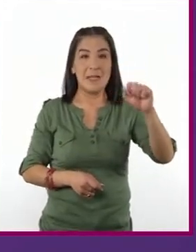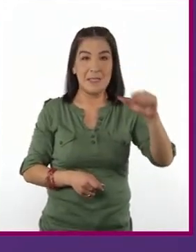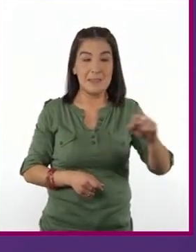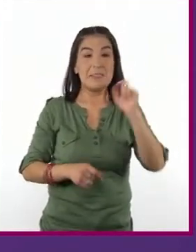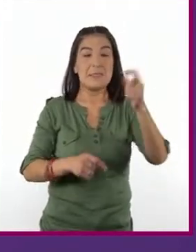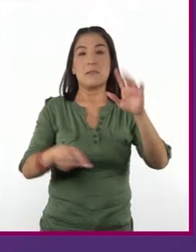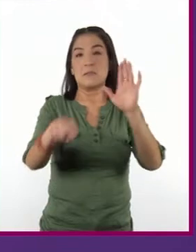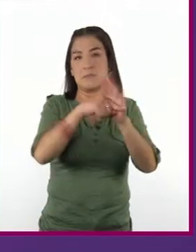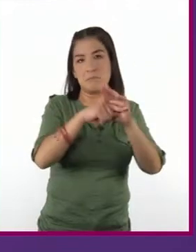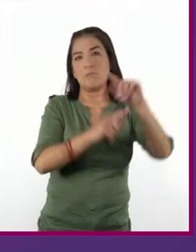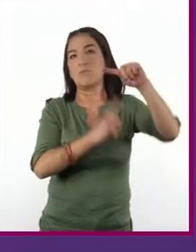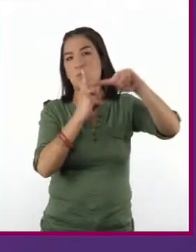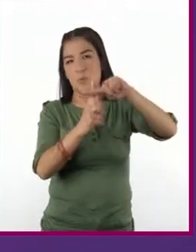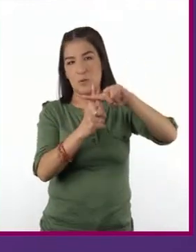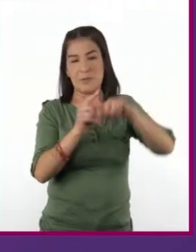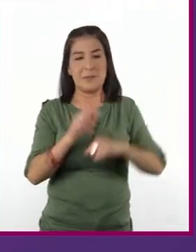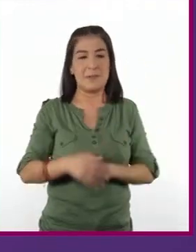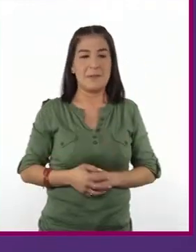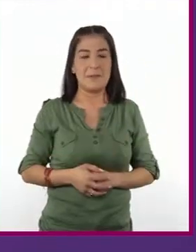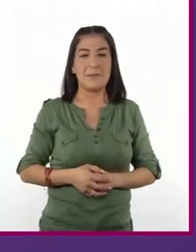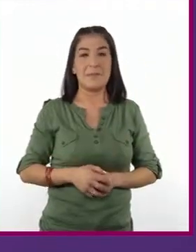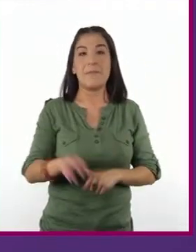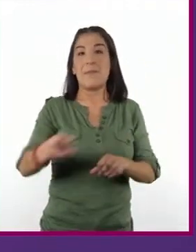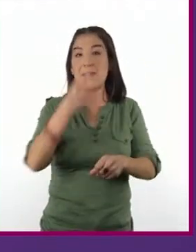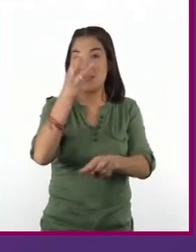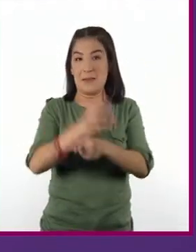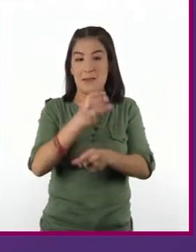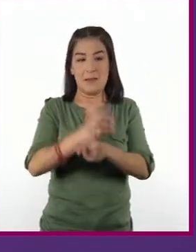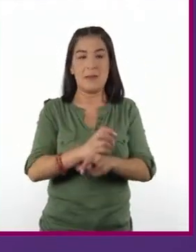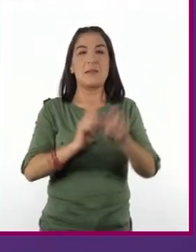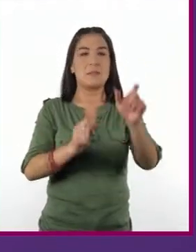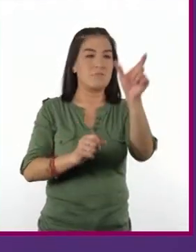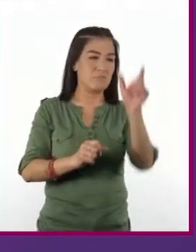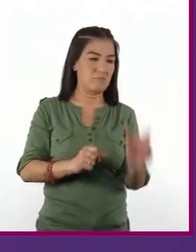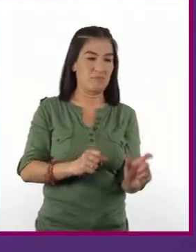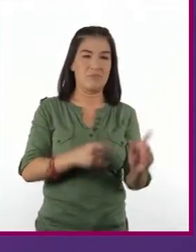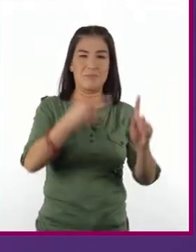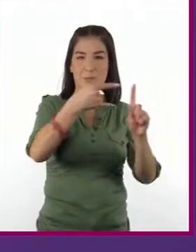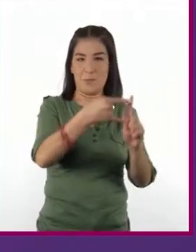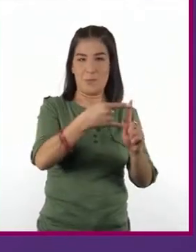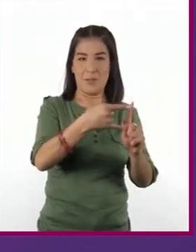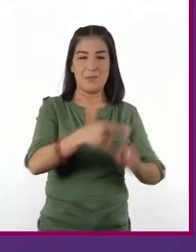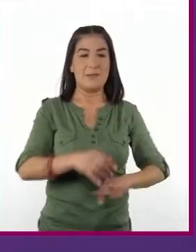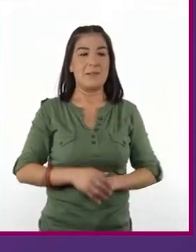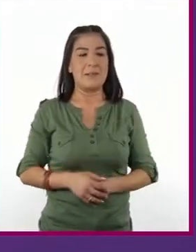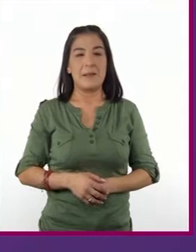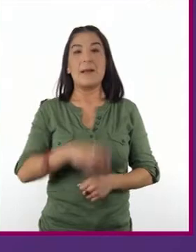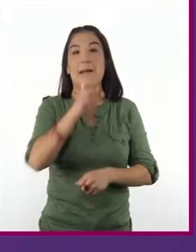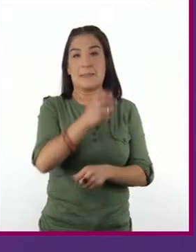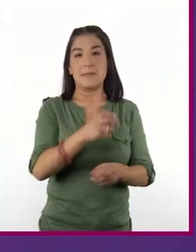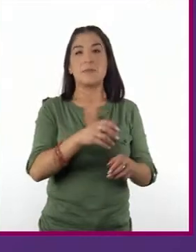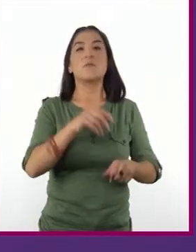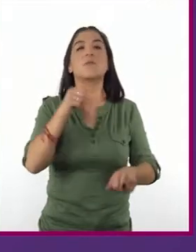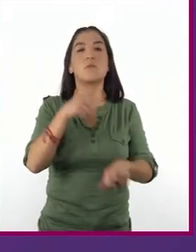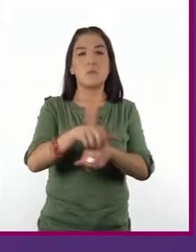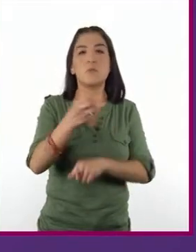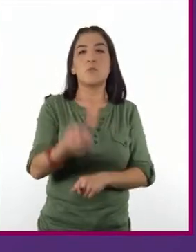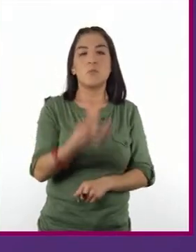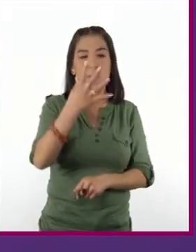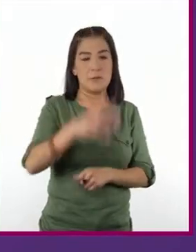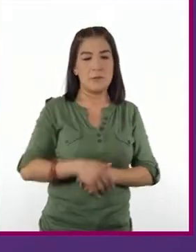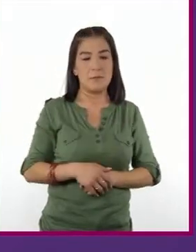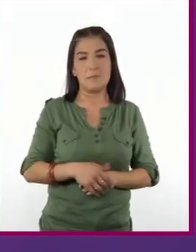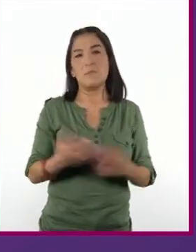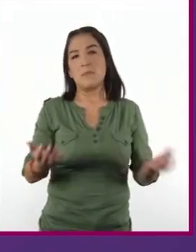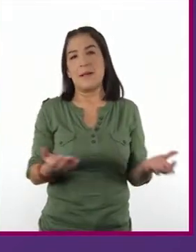son positivas. La tercera región se encuentra en la parte inferior izquierda. Aquí se encuentran las coordenadas cuando tanto